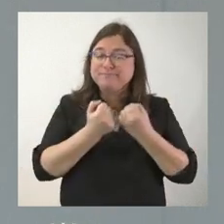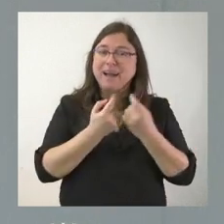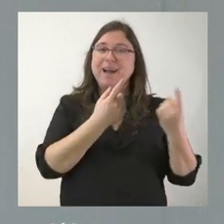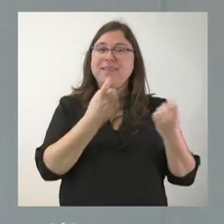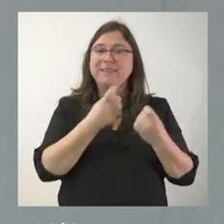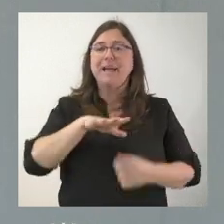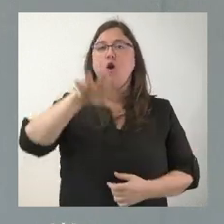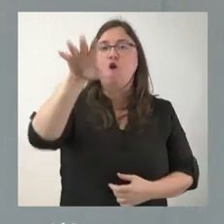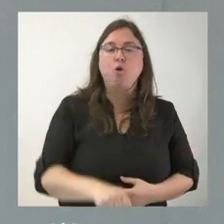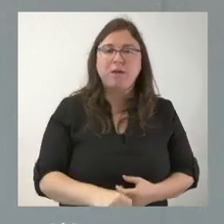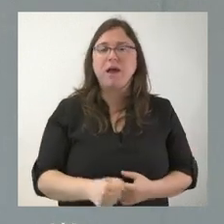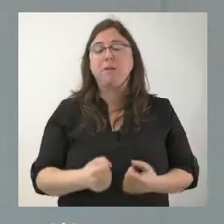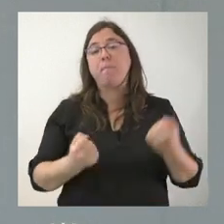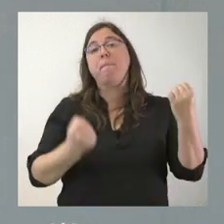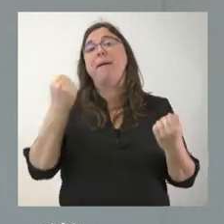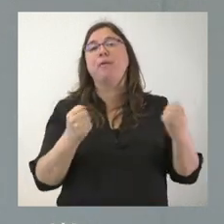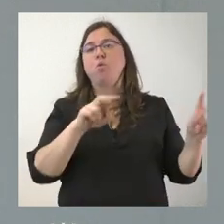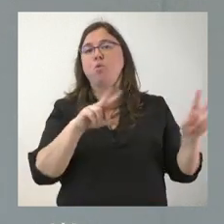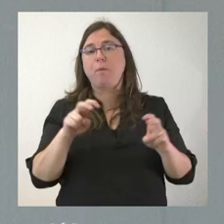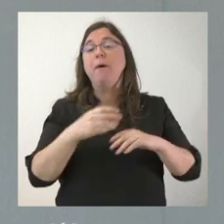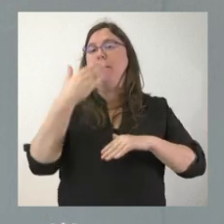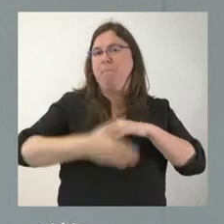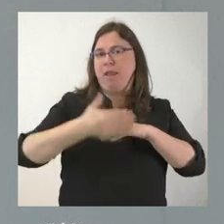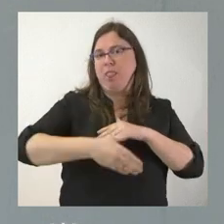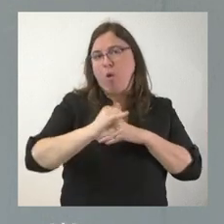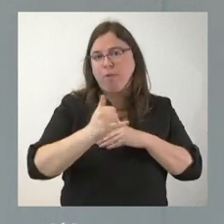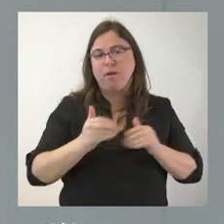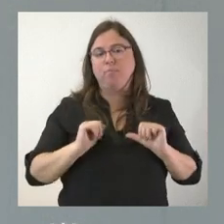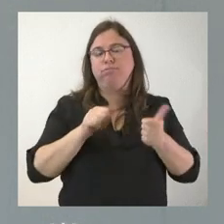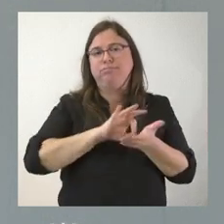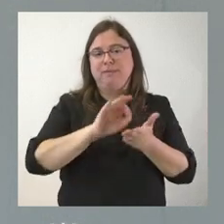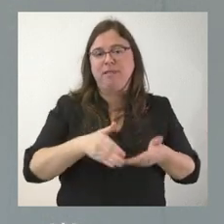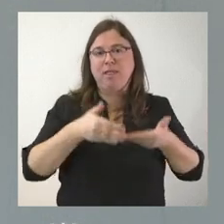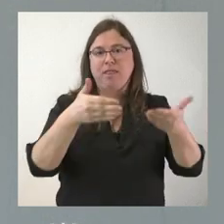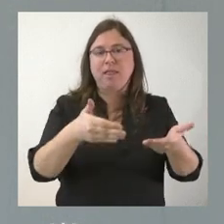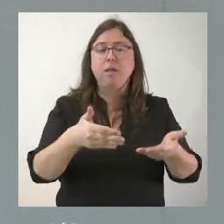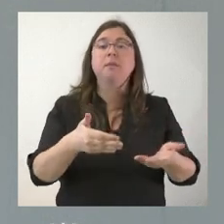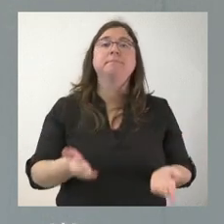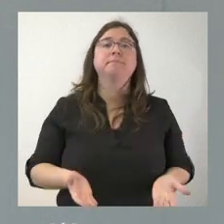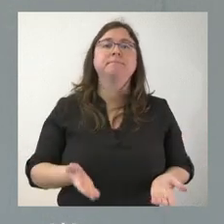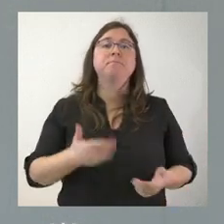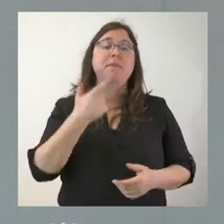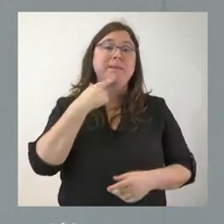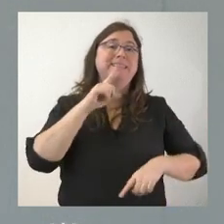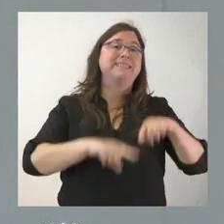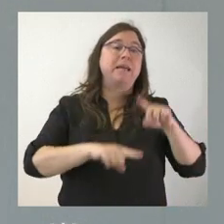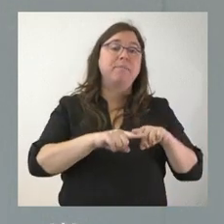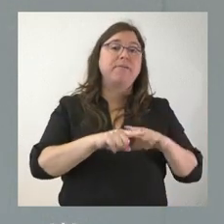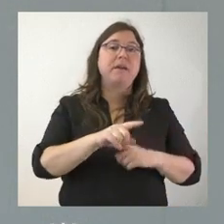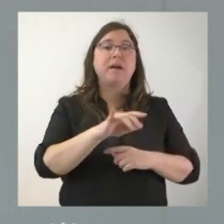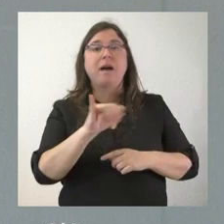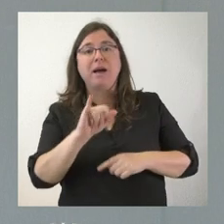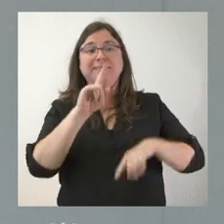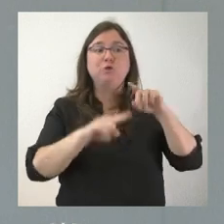la compra de nuevos vehículos y lógicamente había un plazo para la puesta en marcha de este servicio por parte de la adjudicatario y en función de la disponibilidades